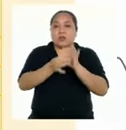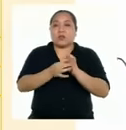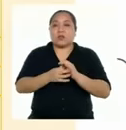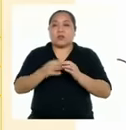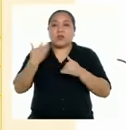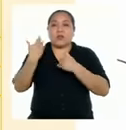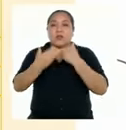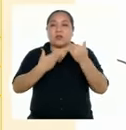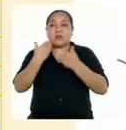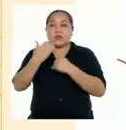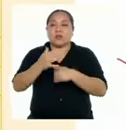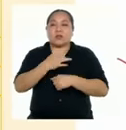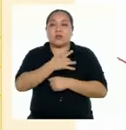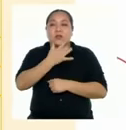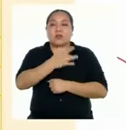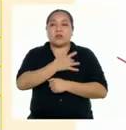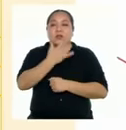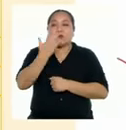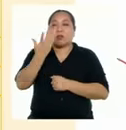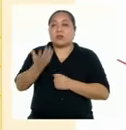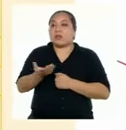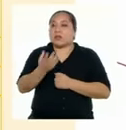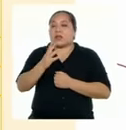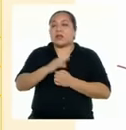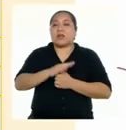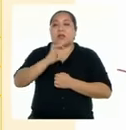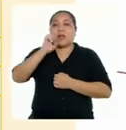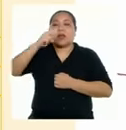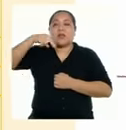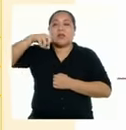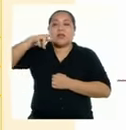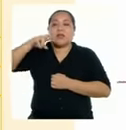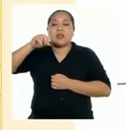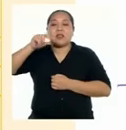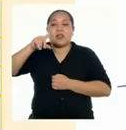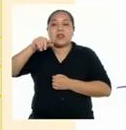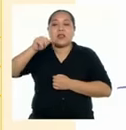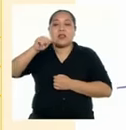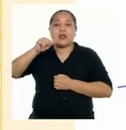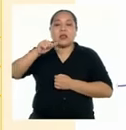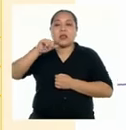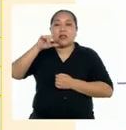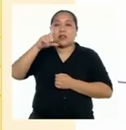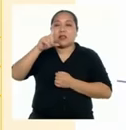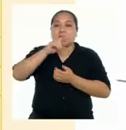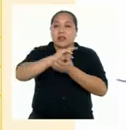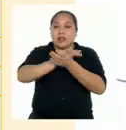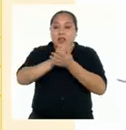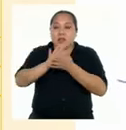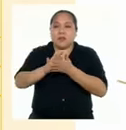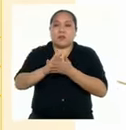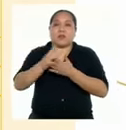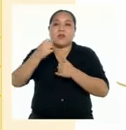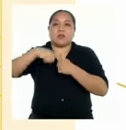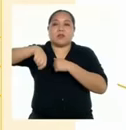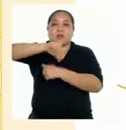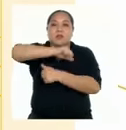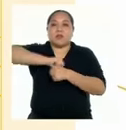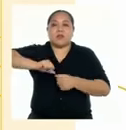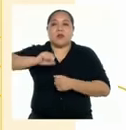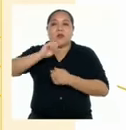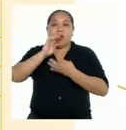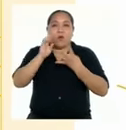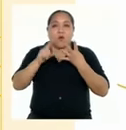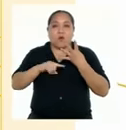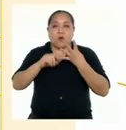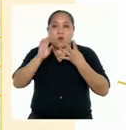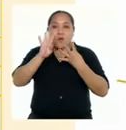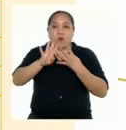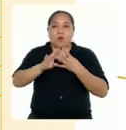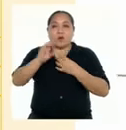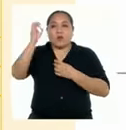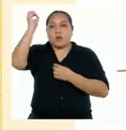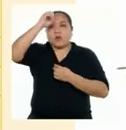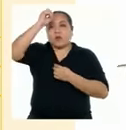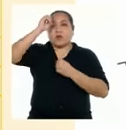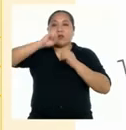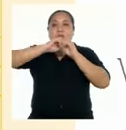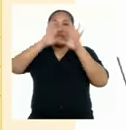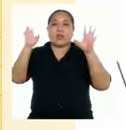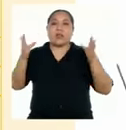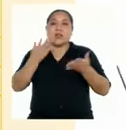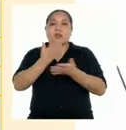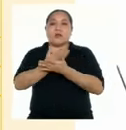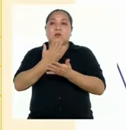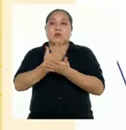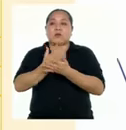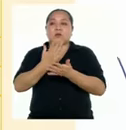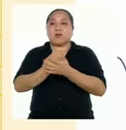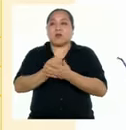para sensibilizar sobre el uso de energía limpia en nuestro entorno. 4. La opinión es clara y se sustenta en argumentos válidos en torno al